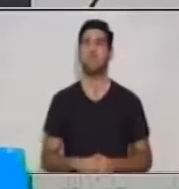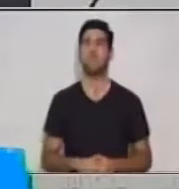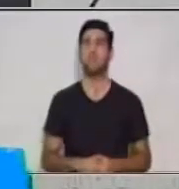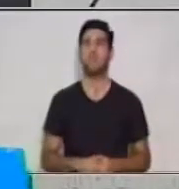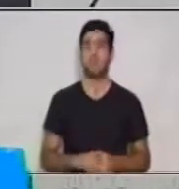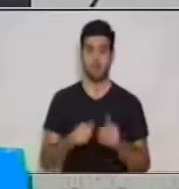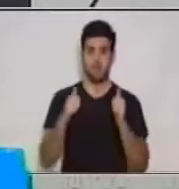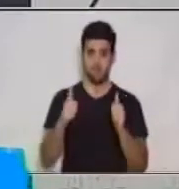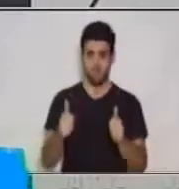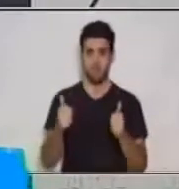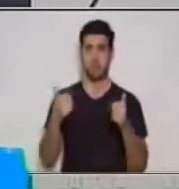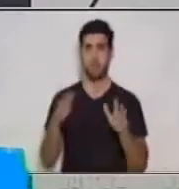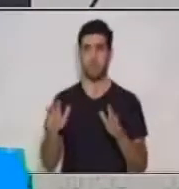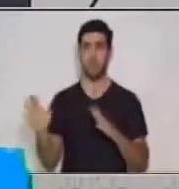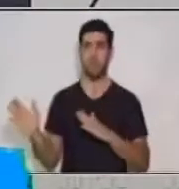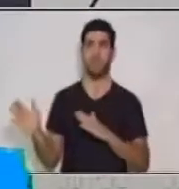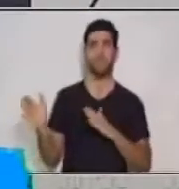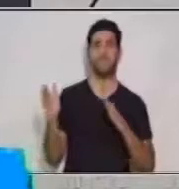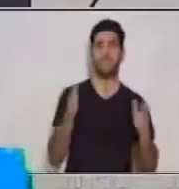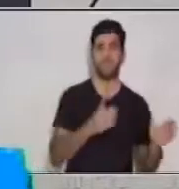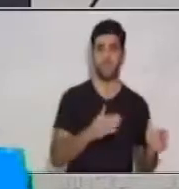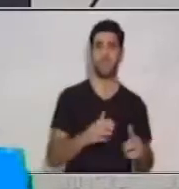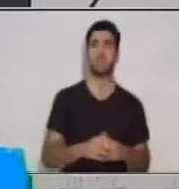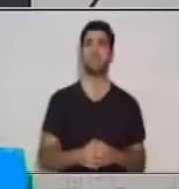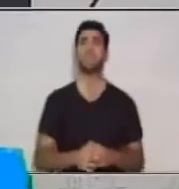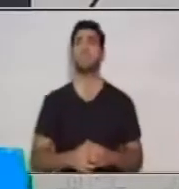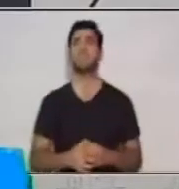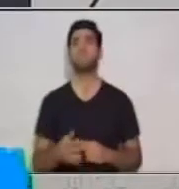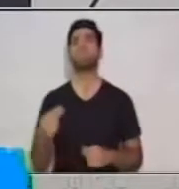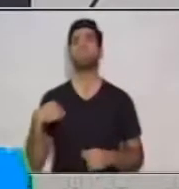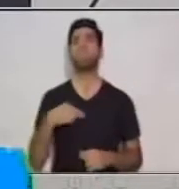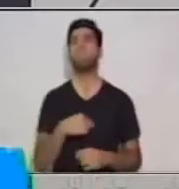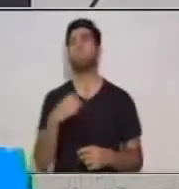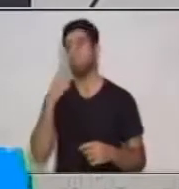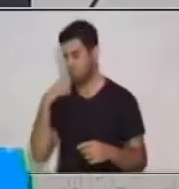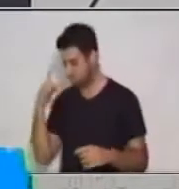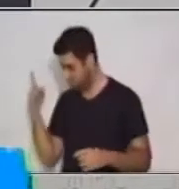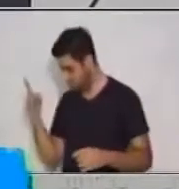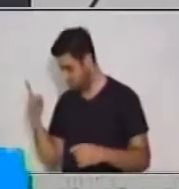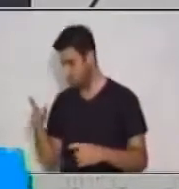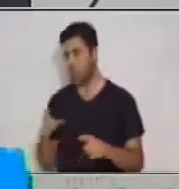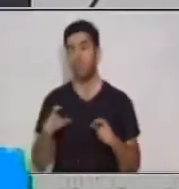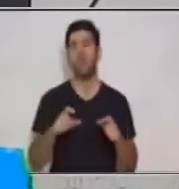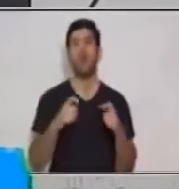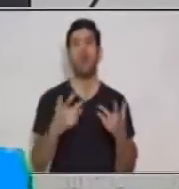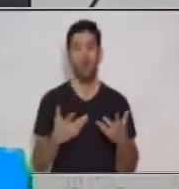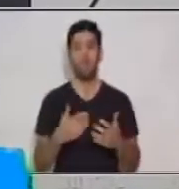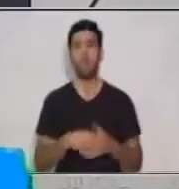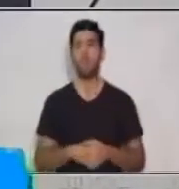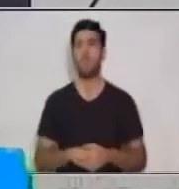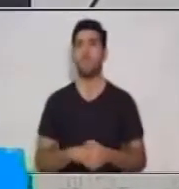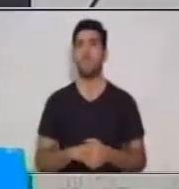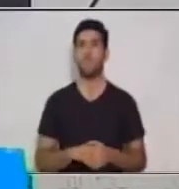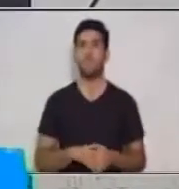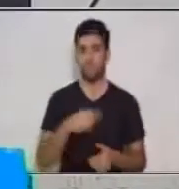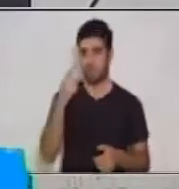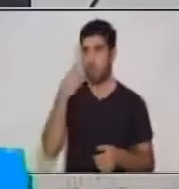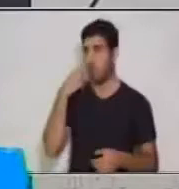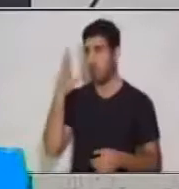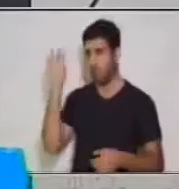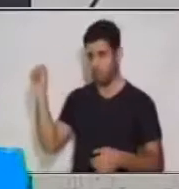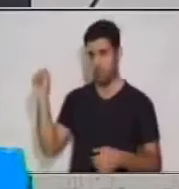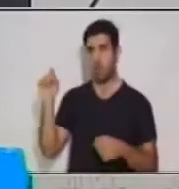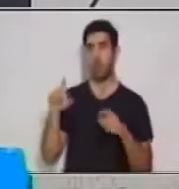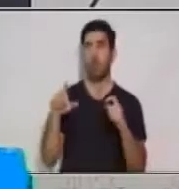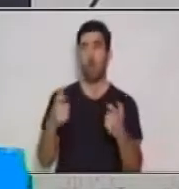Bien. Entonces vamos a tener la relación. Observemos el triángulo.